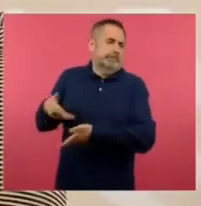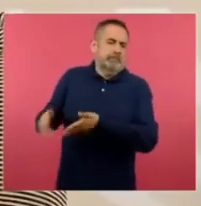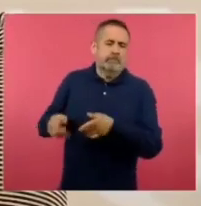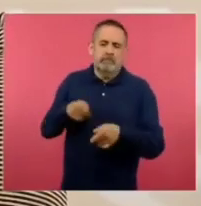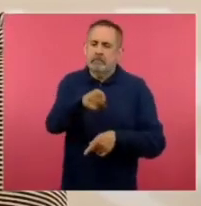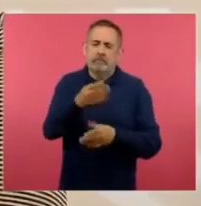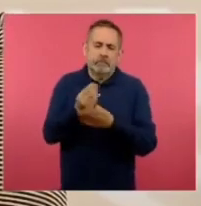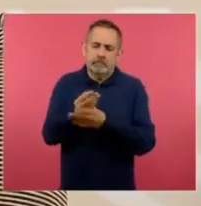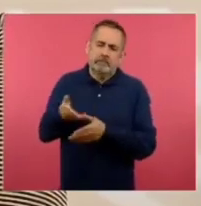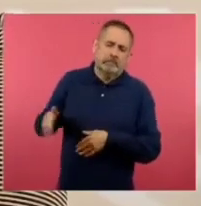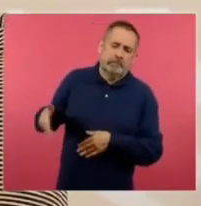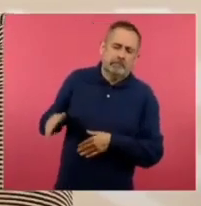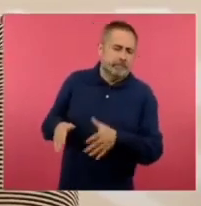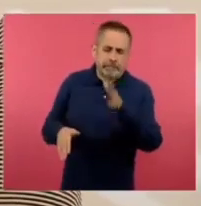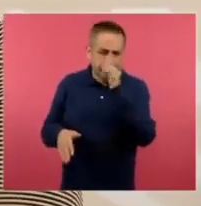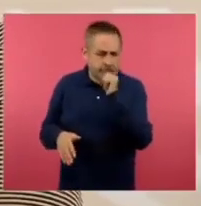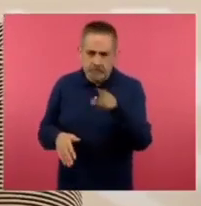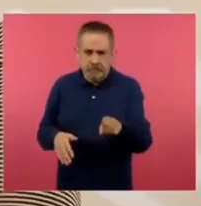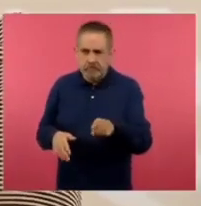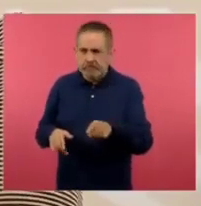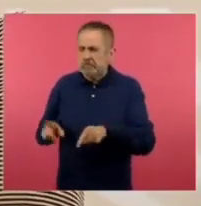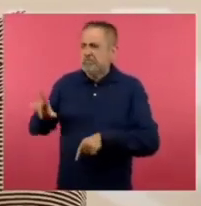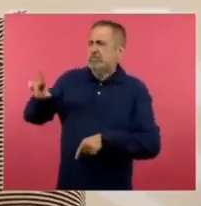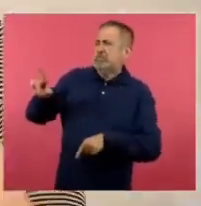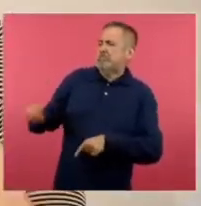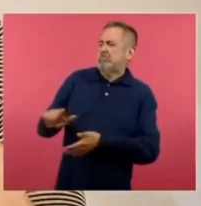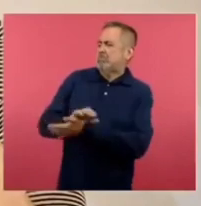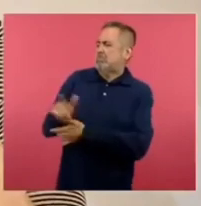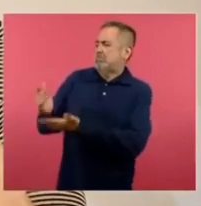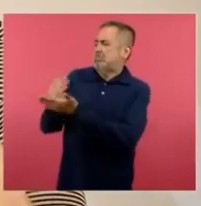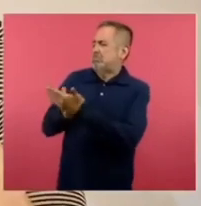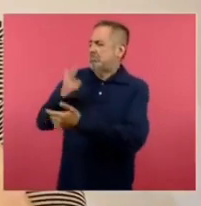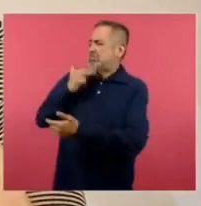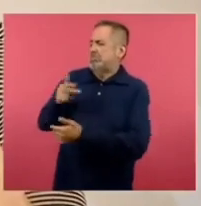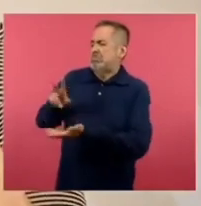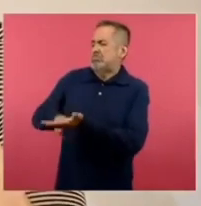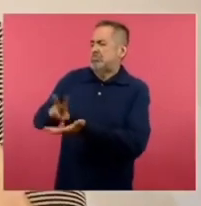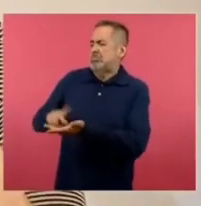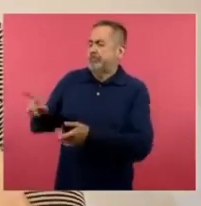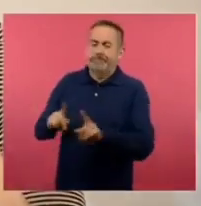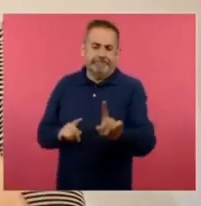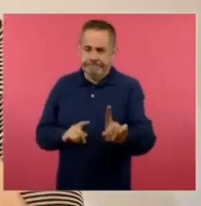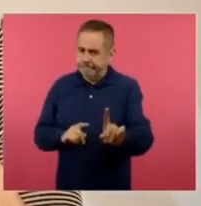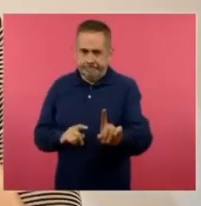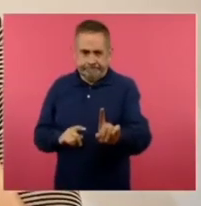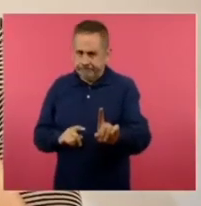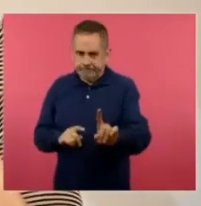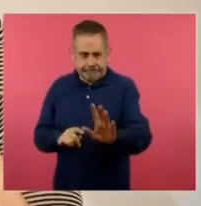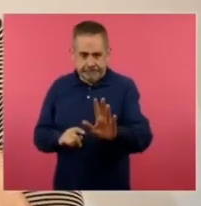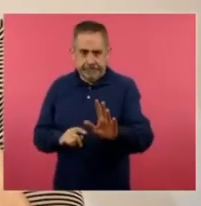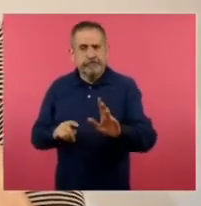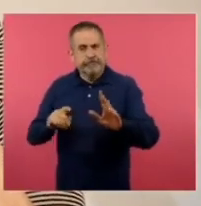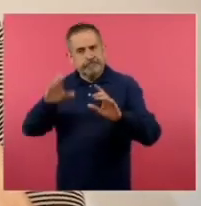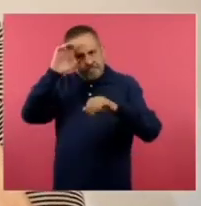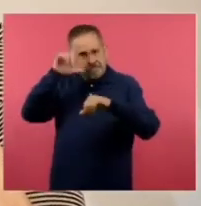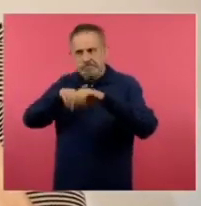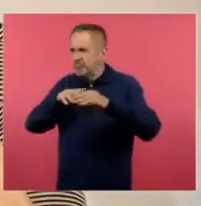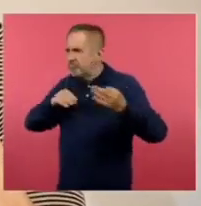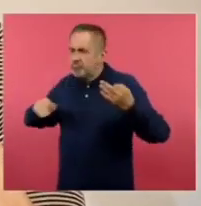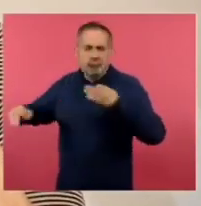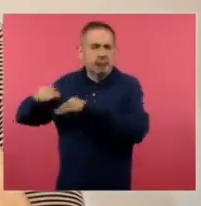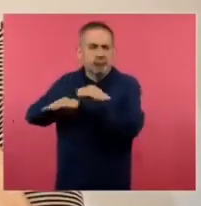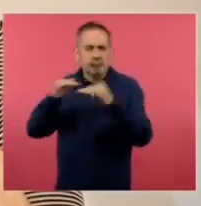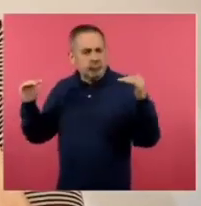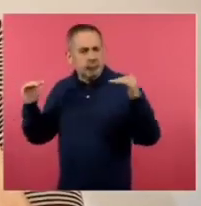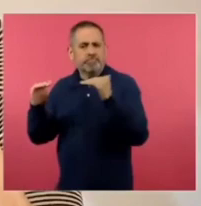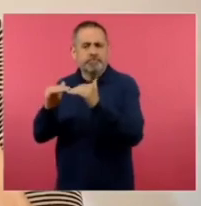pues no podemos seguir admitiendo y que de alguna forma el trabajar distintas